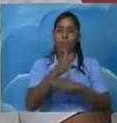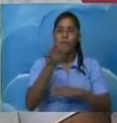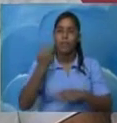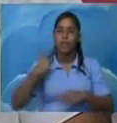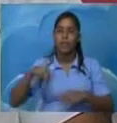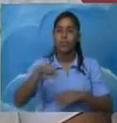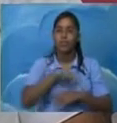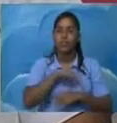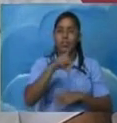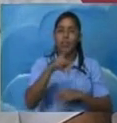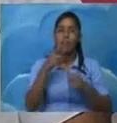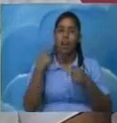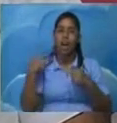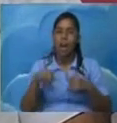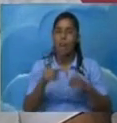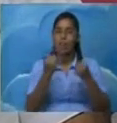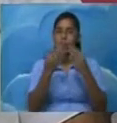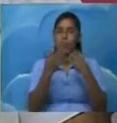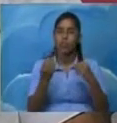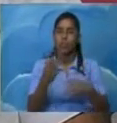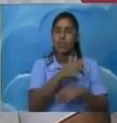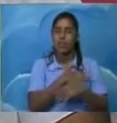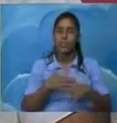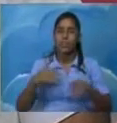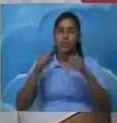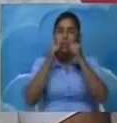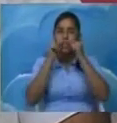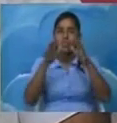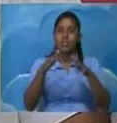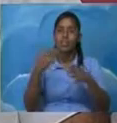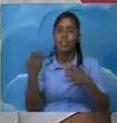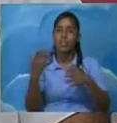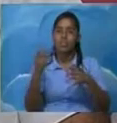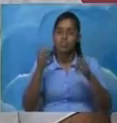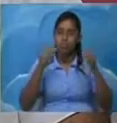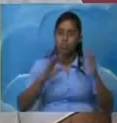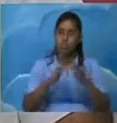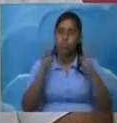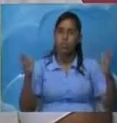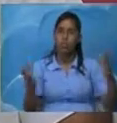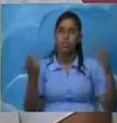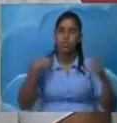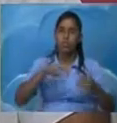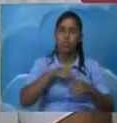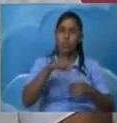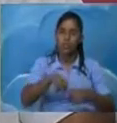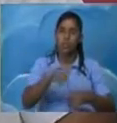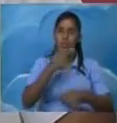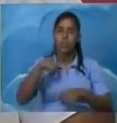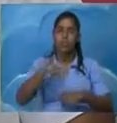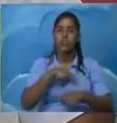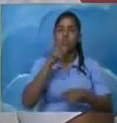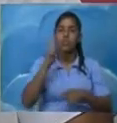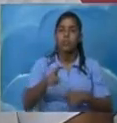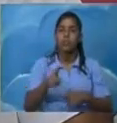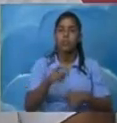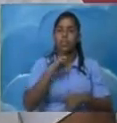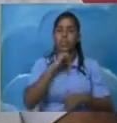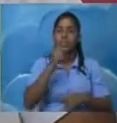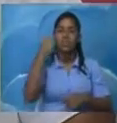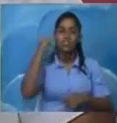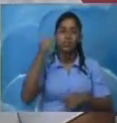nosotros haya abundancia. Él quiere bendecirnos y que esa abundancia no solamente sea para acaparar nosotros. Esto para